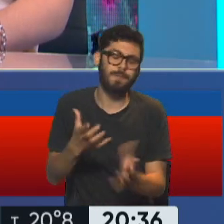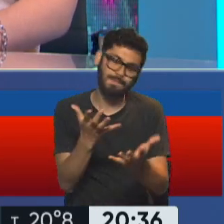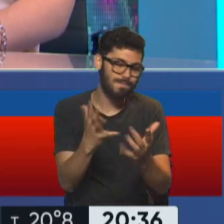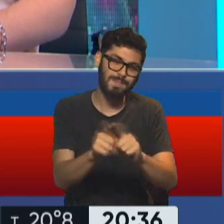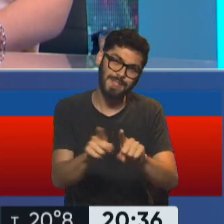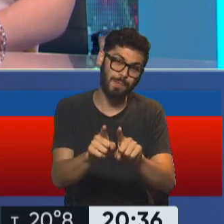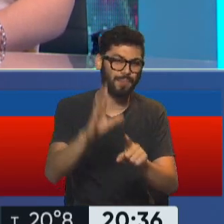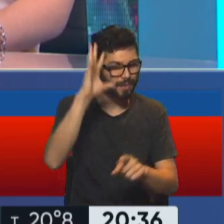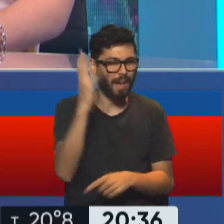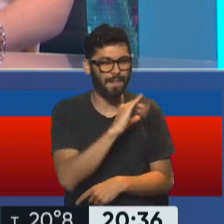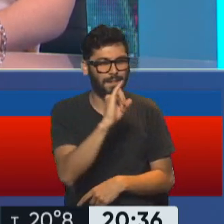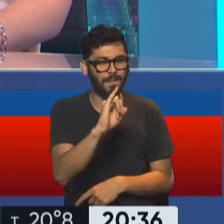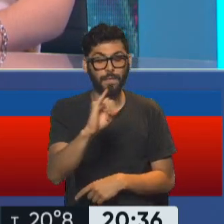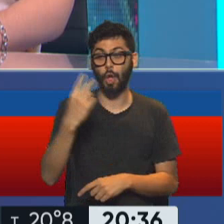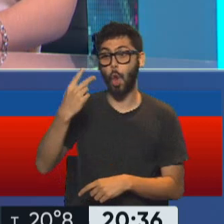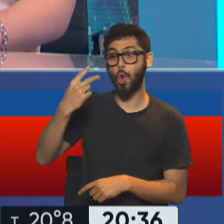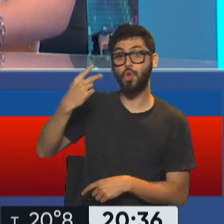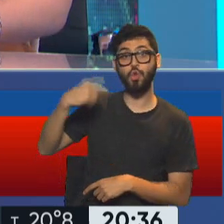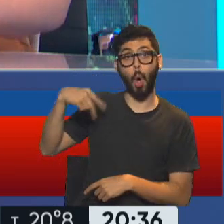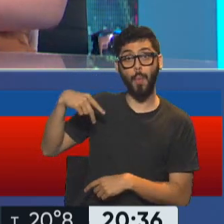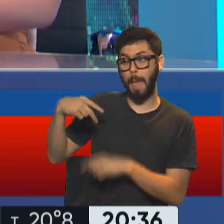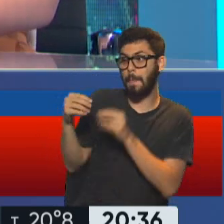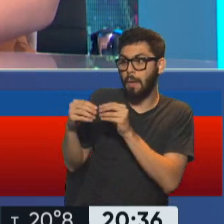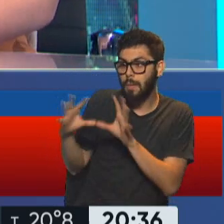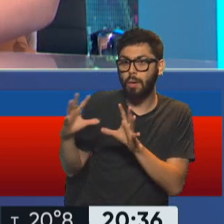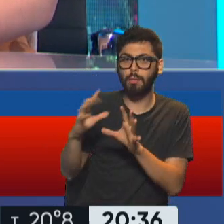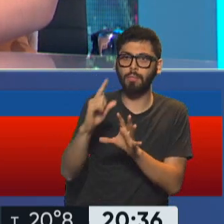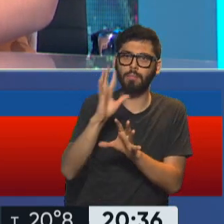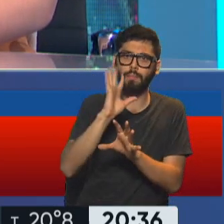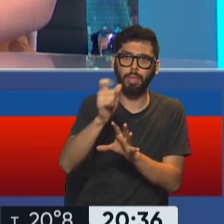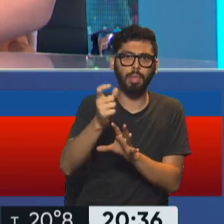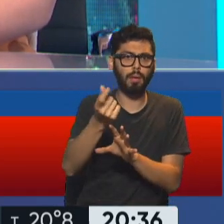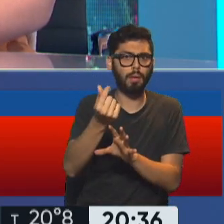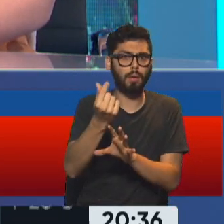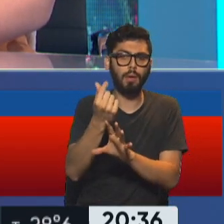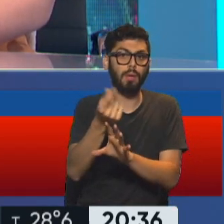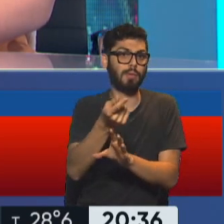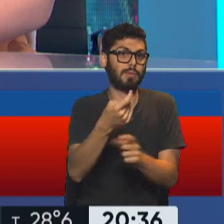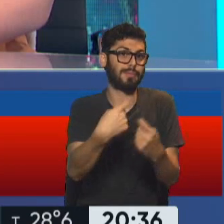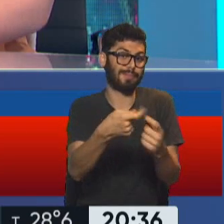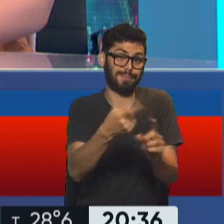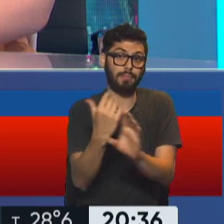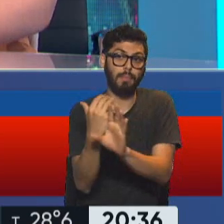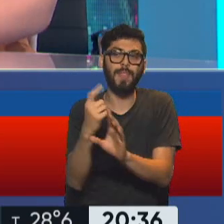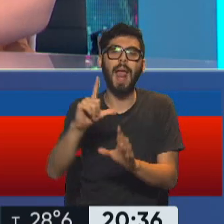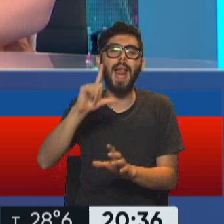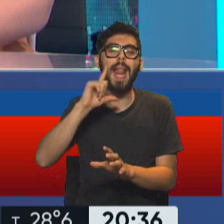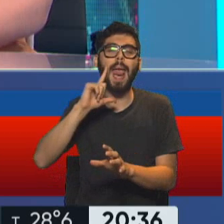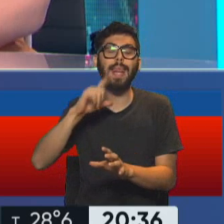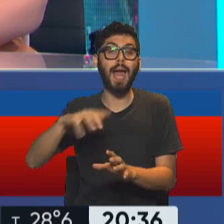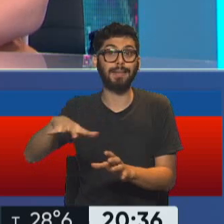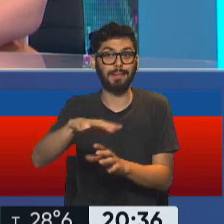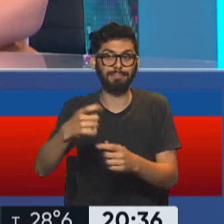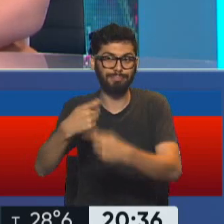que desde principios de noviembre se habían detectado aumentos bastante significativos en el mercado Liniers que comenzaron de a poquito